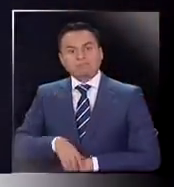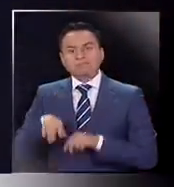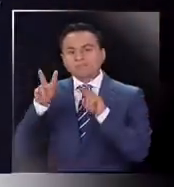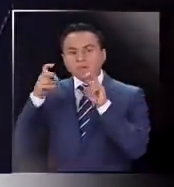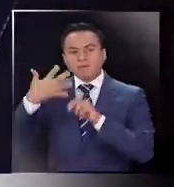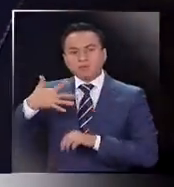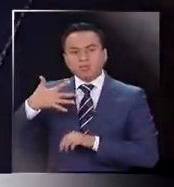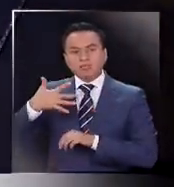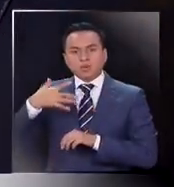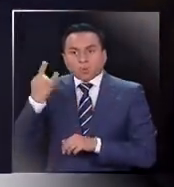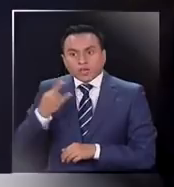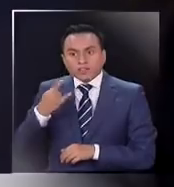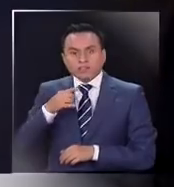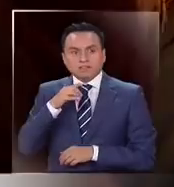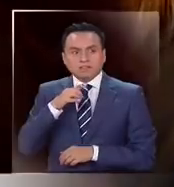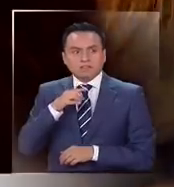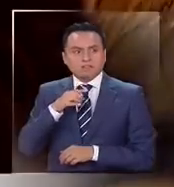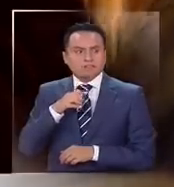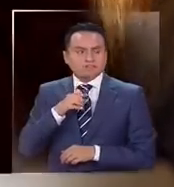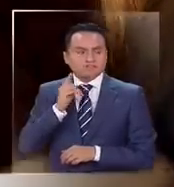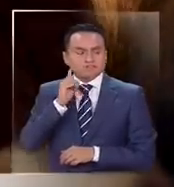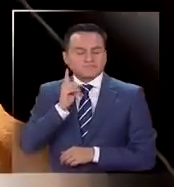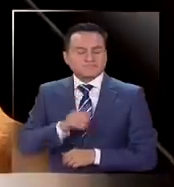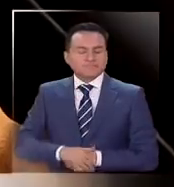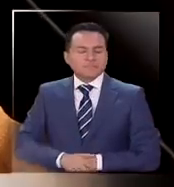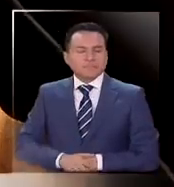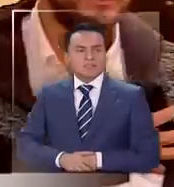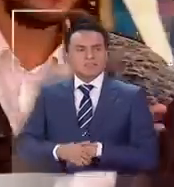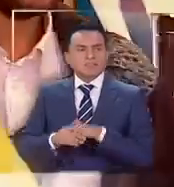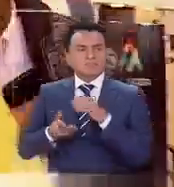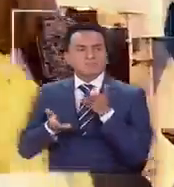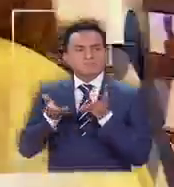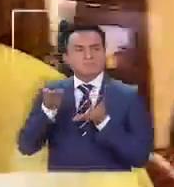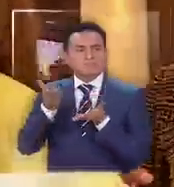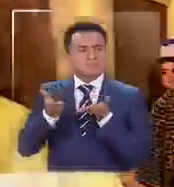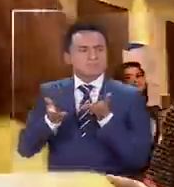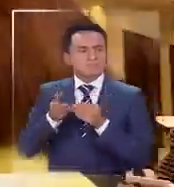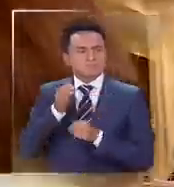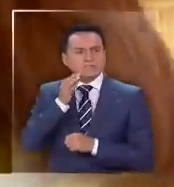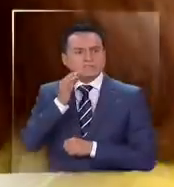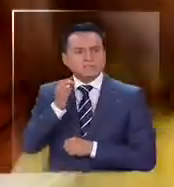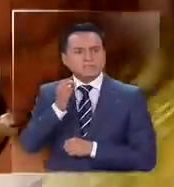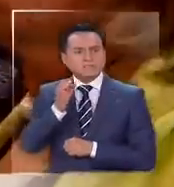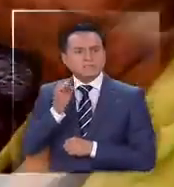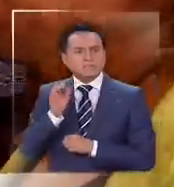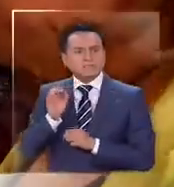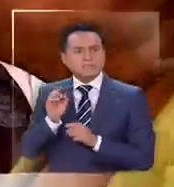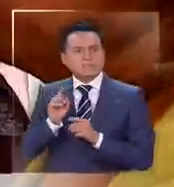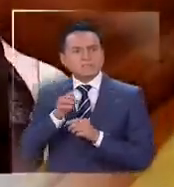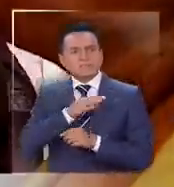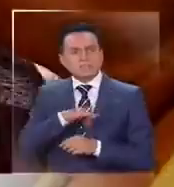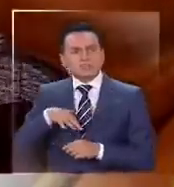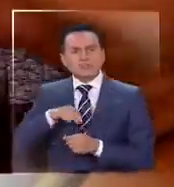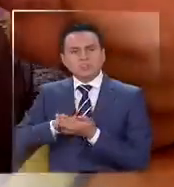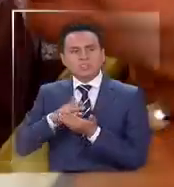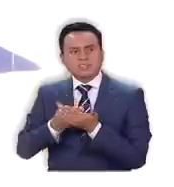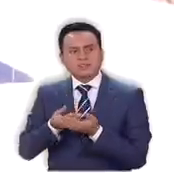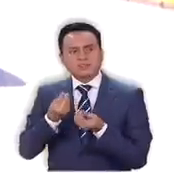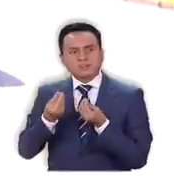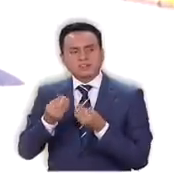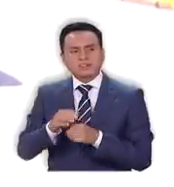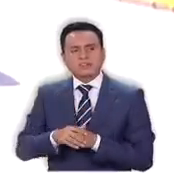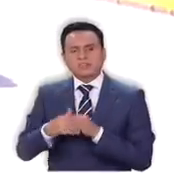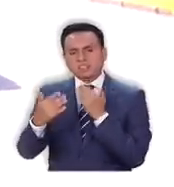tema importante y urgente en Chile, el tema pensión. Calcetineras se abalanzan. Perdón, yo vengo a felicitar a... ¿Cómo está usted? Ministro. ¿Cómo está usted? Muy bien, ¿ah?